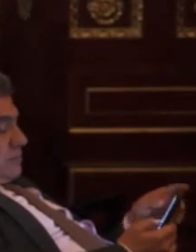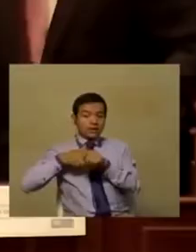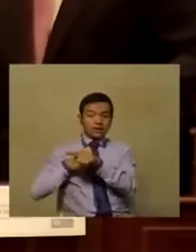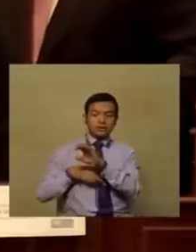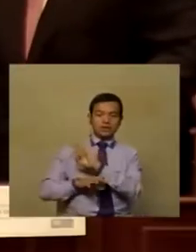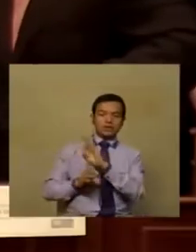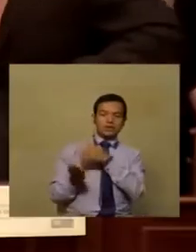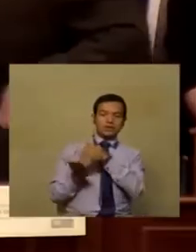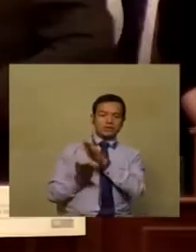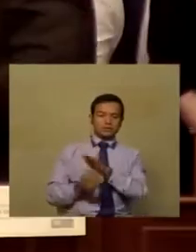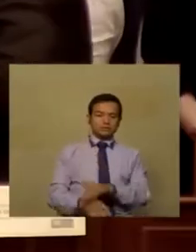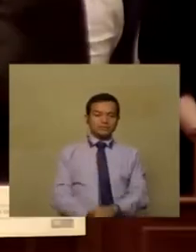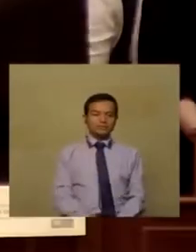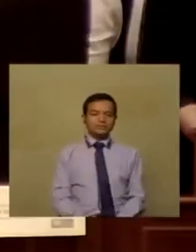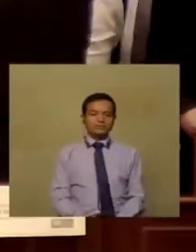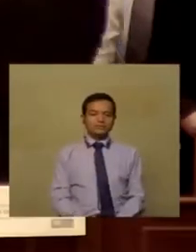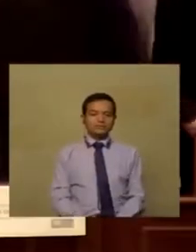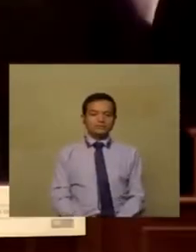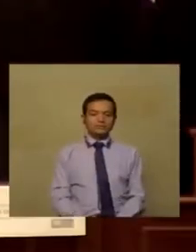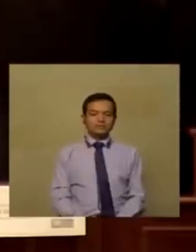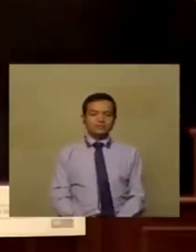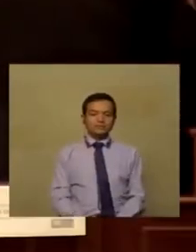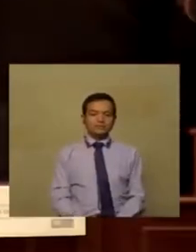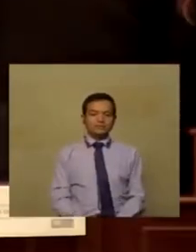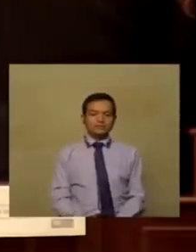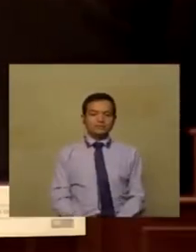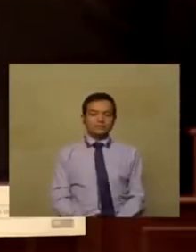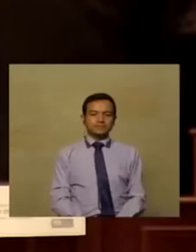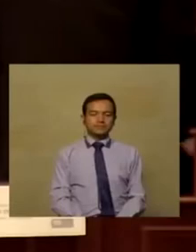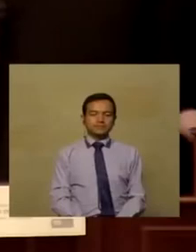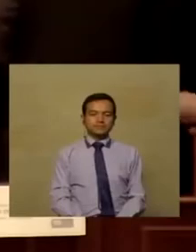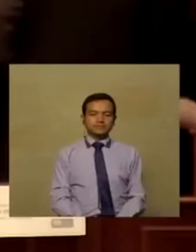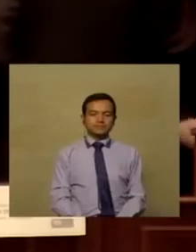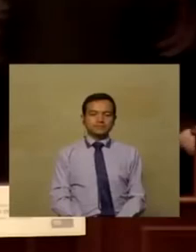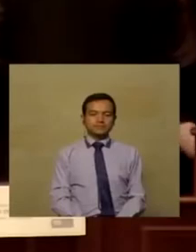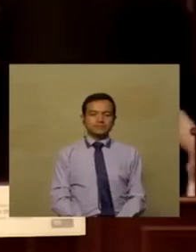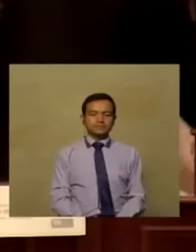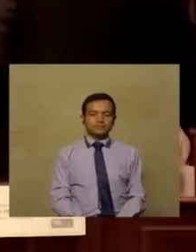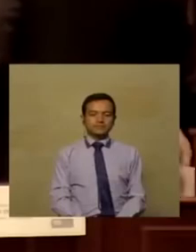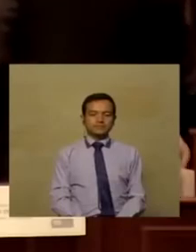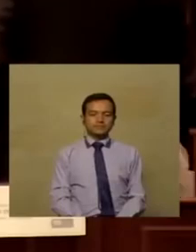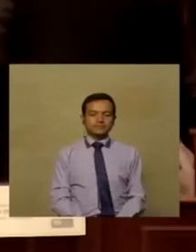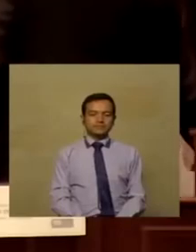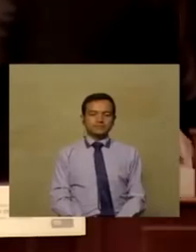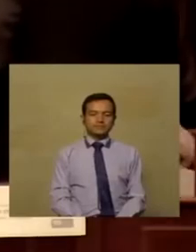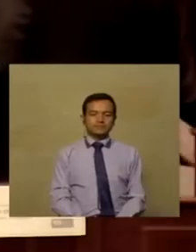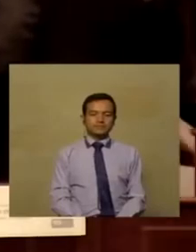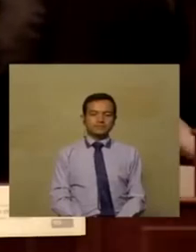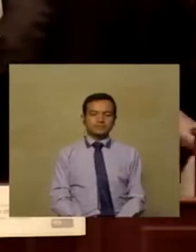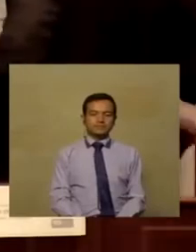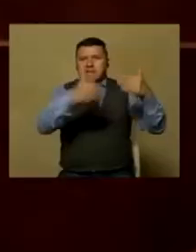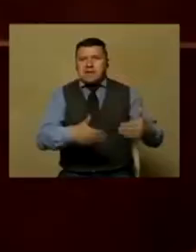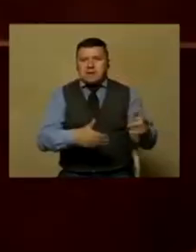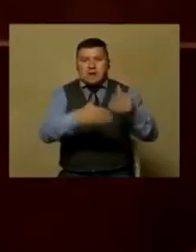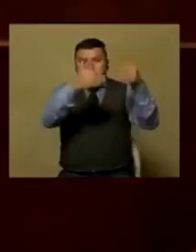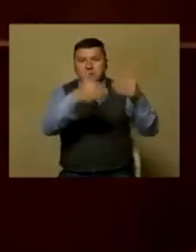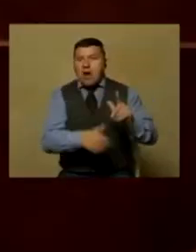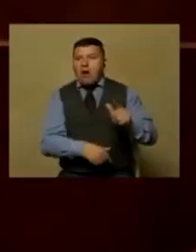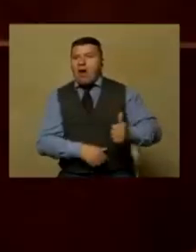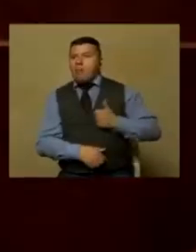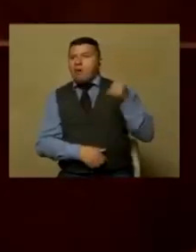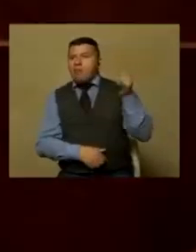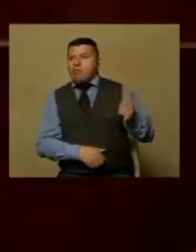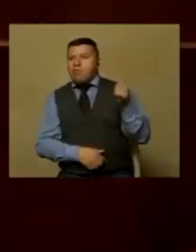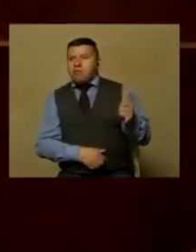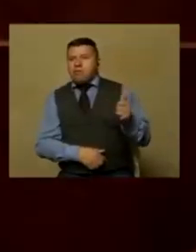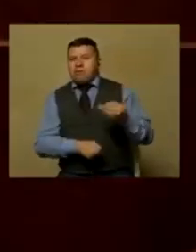contaron. Perdón y reconciliación. Dos palabras que no son solo moda, que son indispensables para el futuro de Colombia. La esperanza de